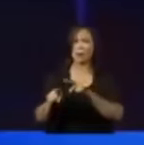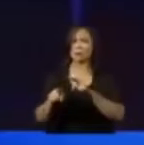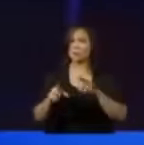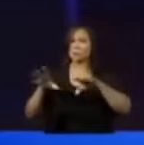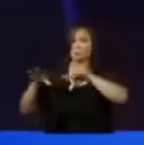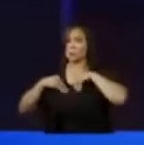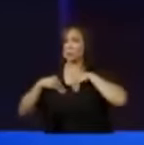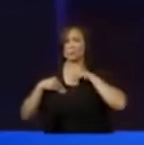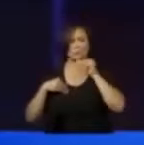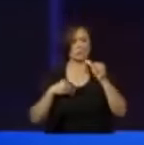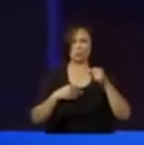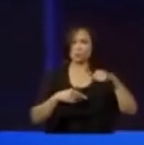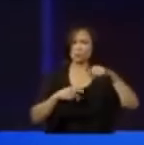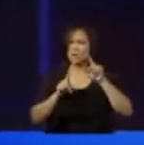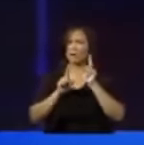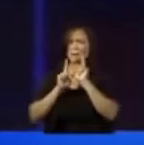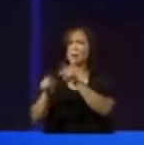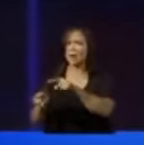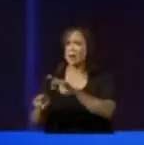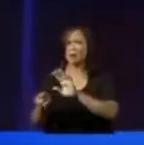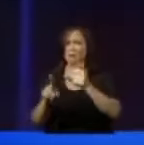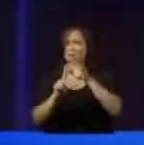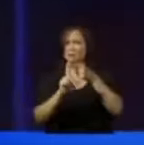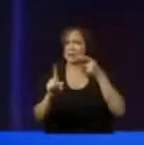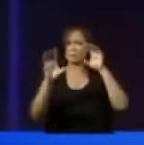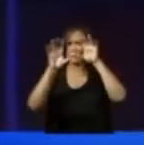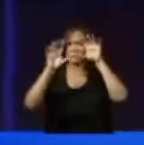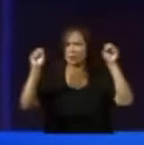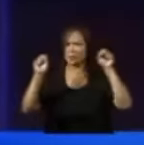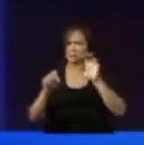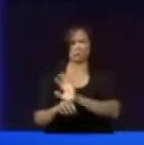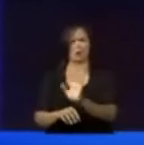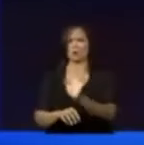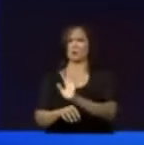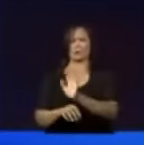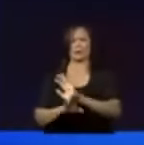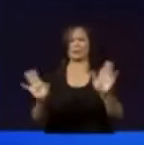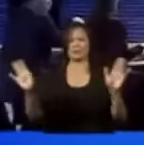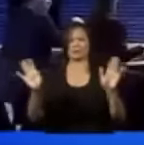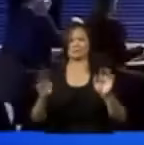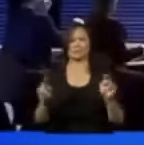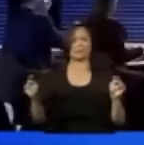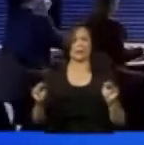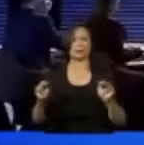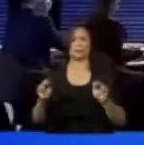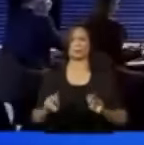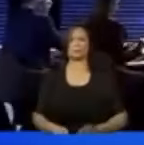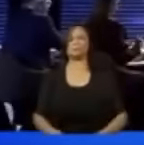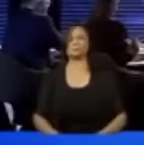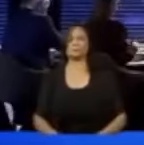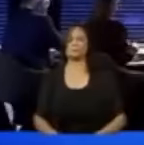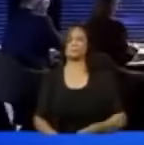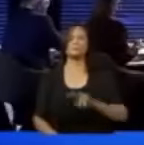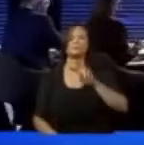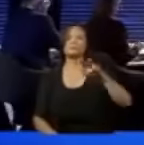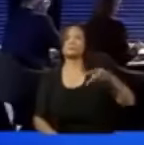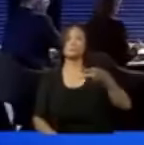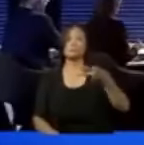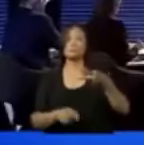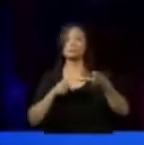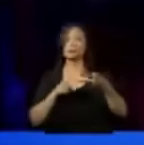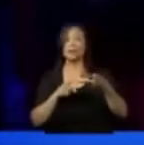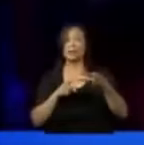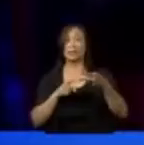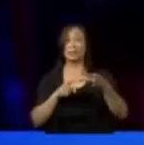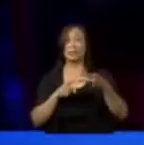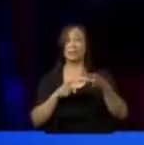ellos lo aceptan ni nosotros lo hacemos de la Presidencia de la República. Yo quiero precisar en la pregunta, la segunda parte se